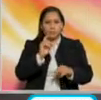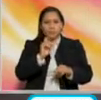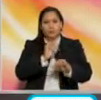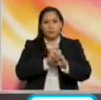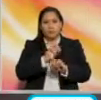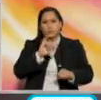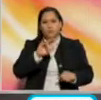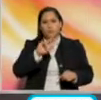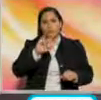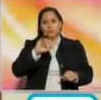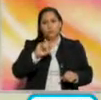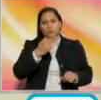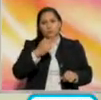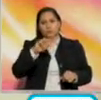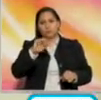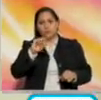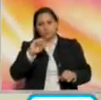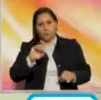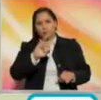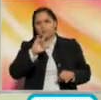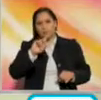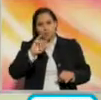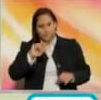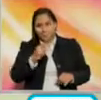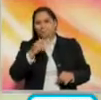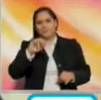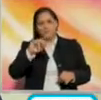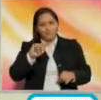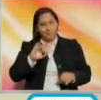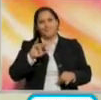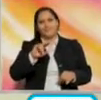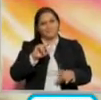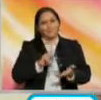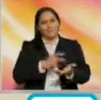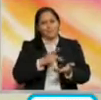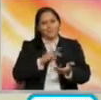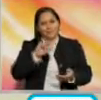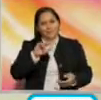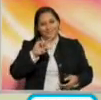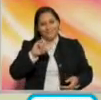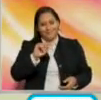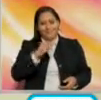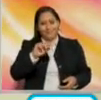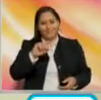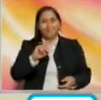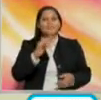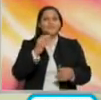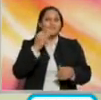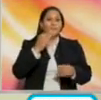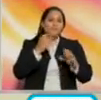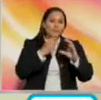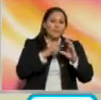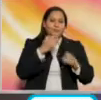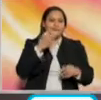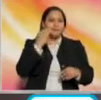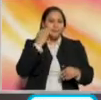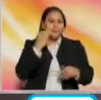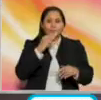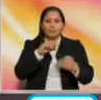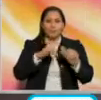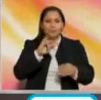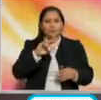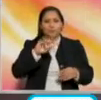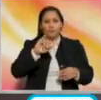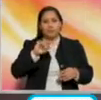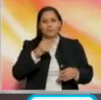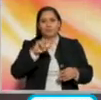sociales son Judith Mateo, Judith Mateo, Judith Mateo, Judith Mateo. Ahí está, en todas partes. Twitter, Facebook, Instagram, en todo. Judith Mateo. Muy